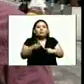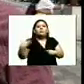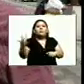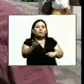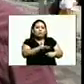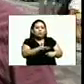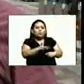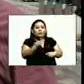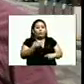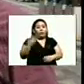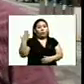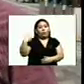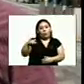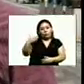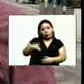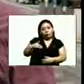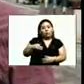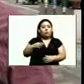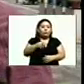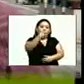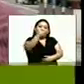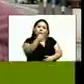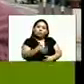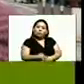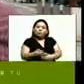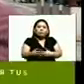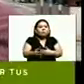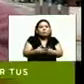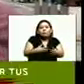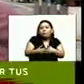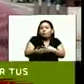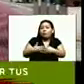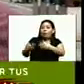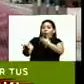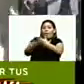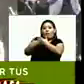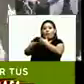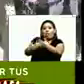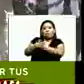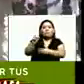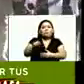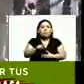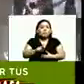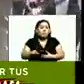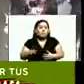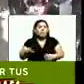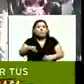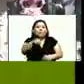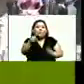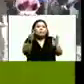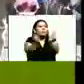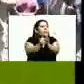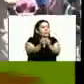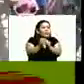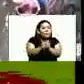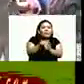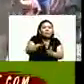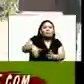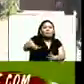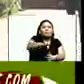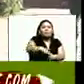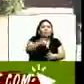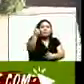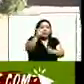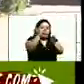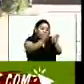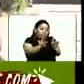de tener Buenas costumbres Buenos modales Independientemente De que sea notificado O no Otro problema comunitario Es la falta De